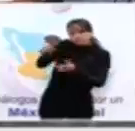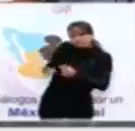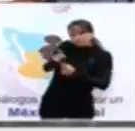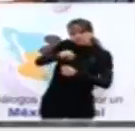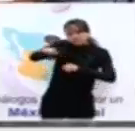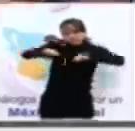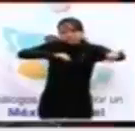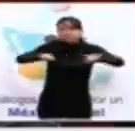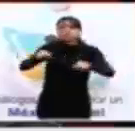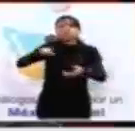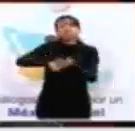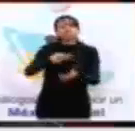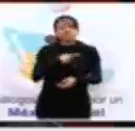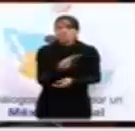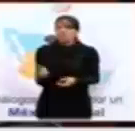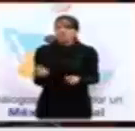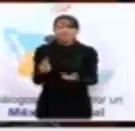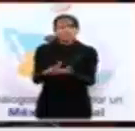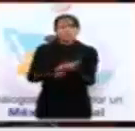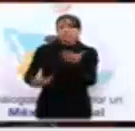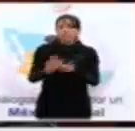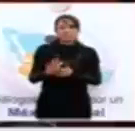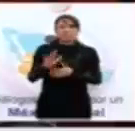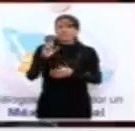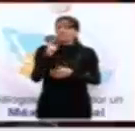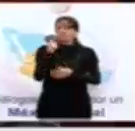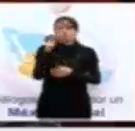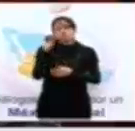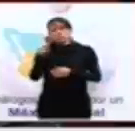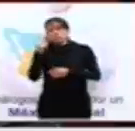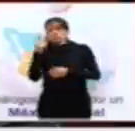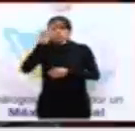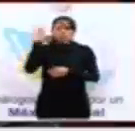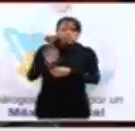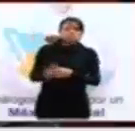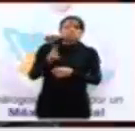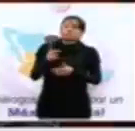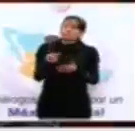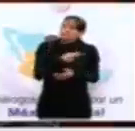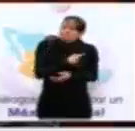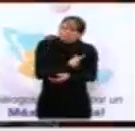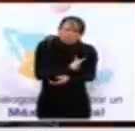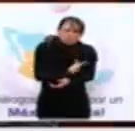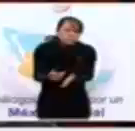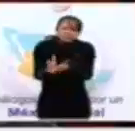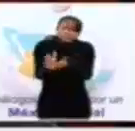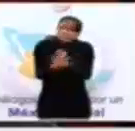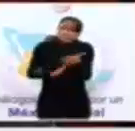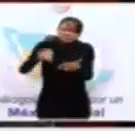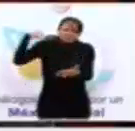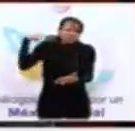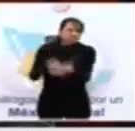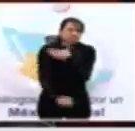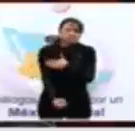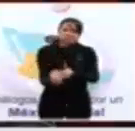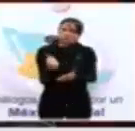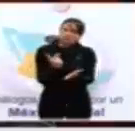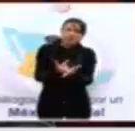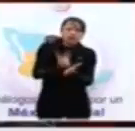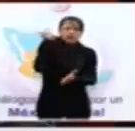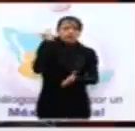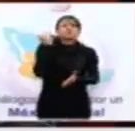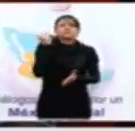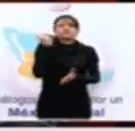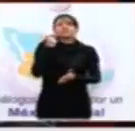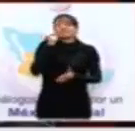población en las áreas rurales estaba en pobreza, de ellos, 21.5% en pobreza extrema, lo